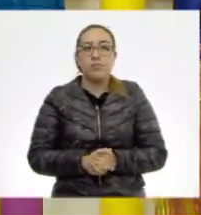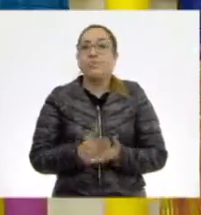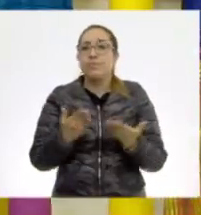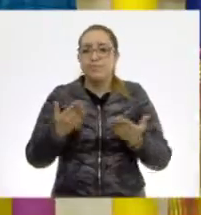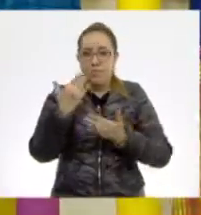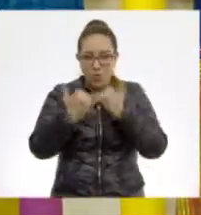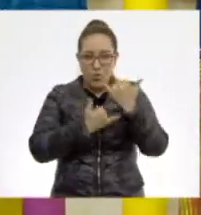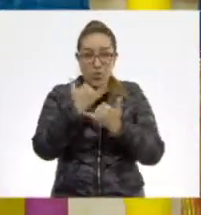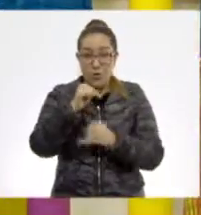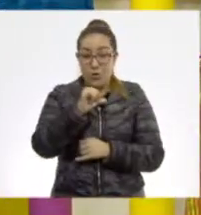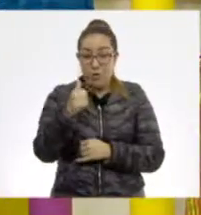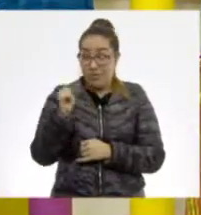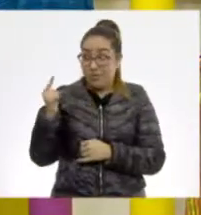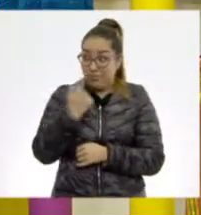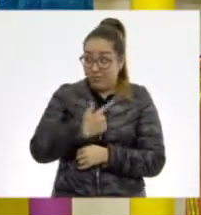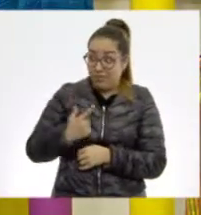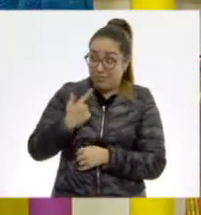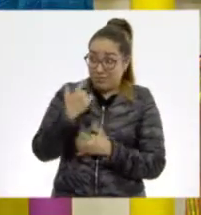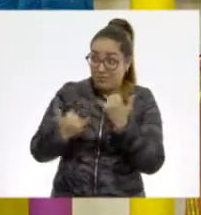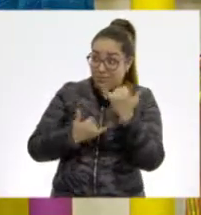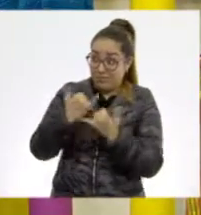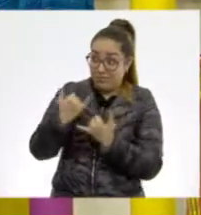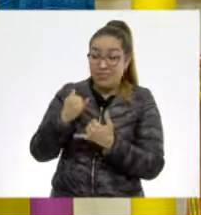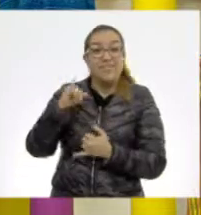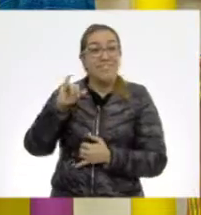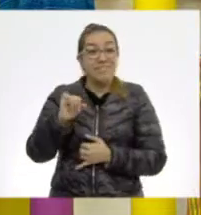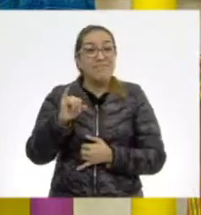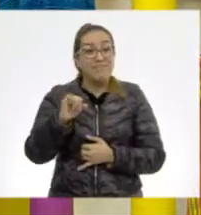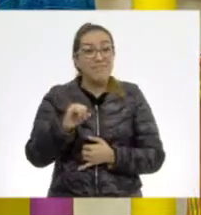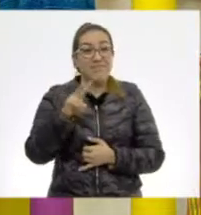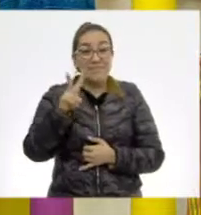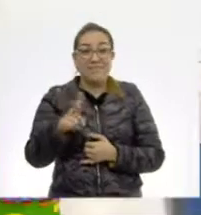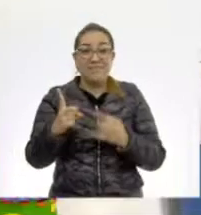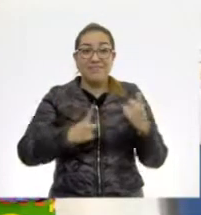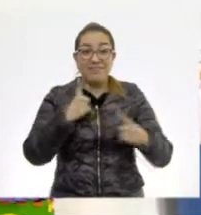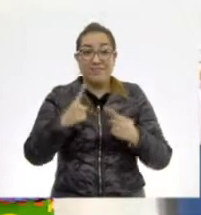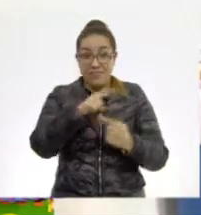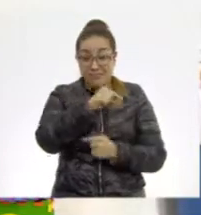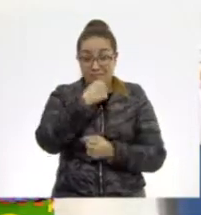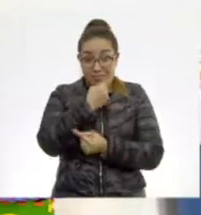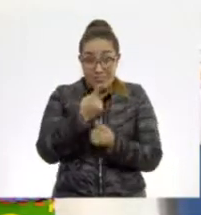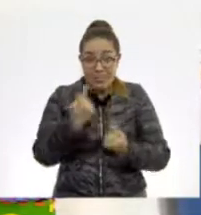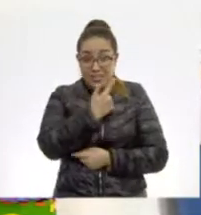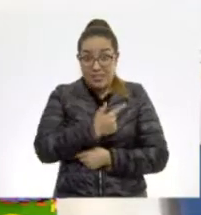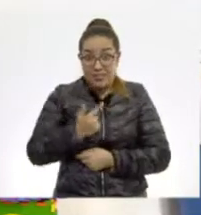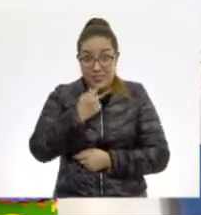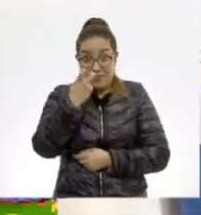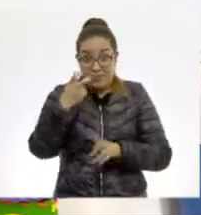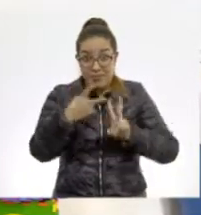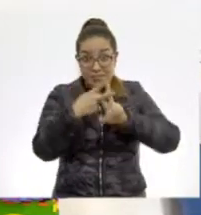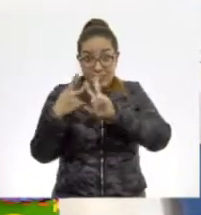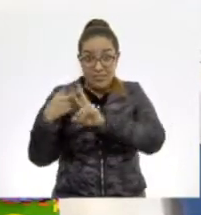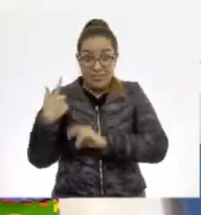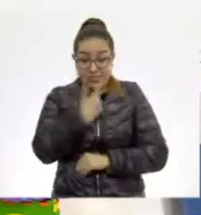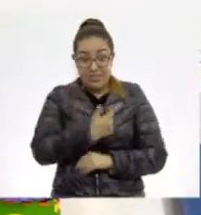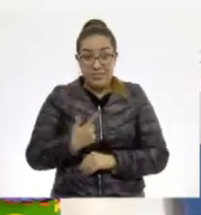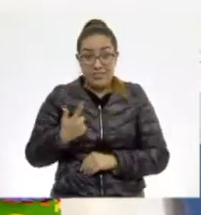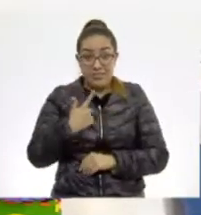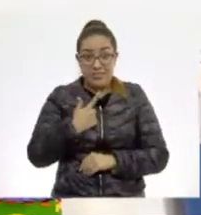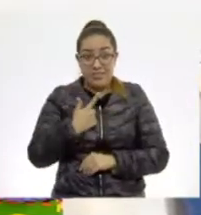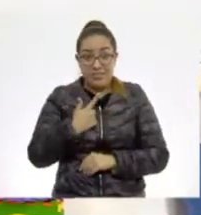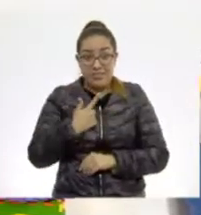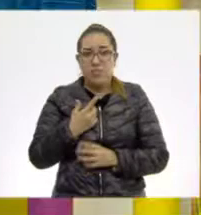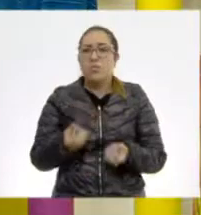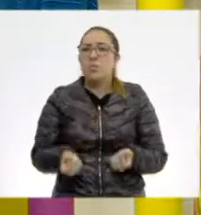a otra cosa. ¿Te jugó el juego? ¿Te gustó el juego de las estrellas? Sí. Niñas y niños, ¿les gustó el juego de las estrellas?